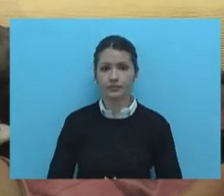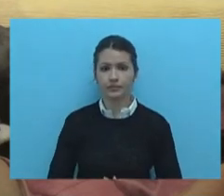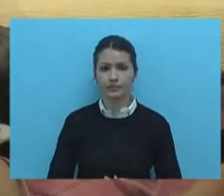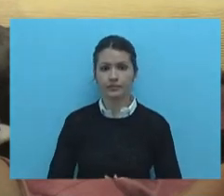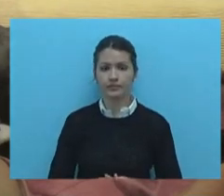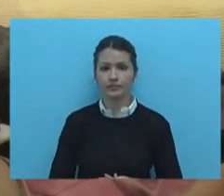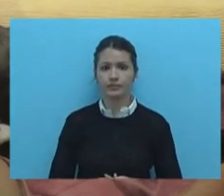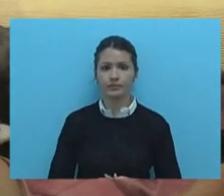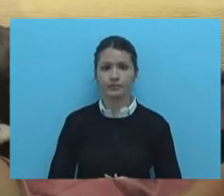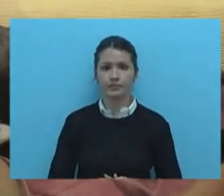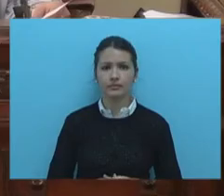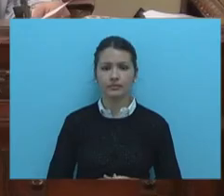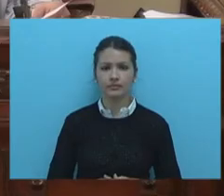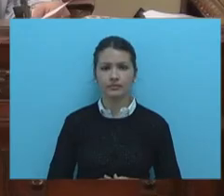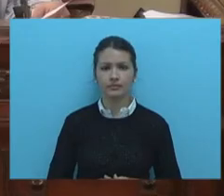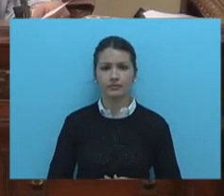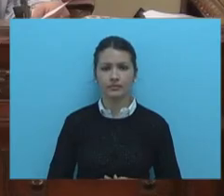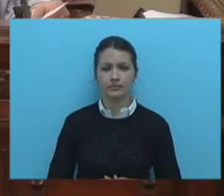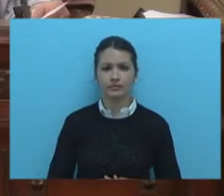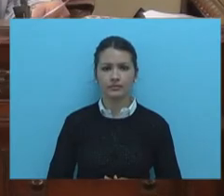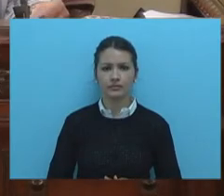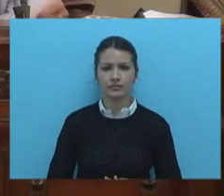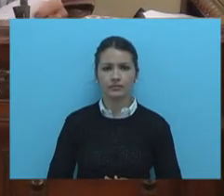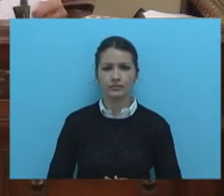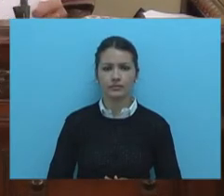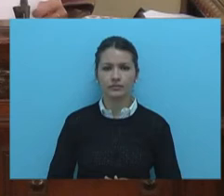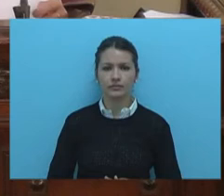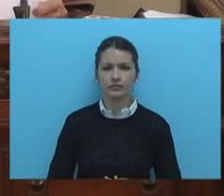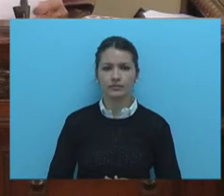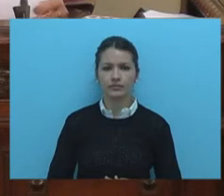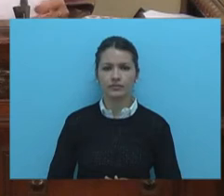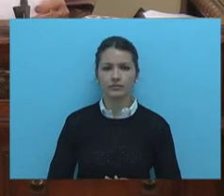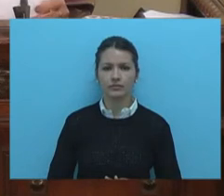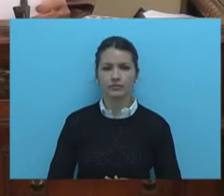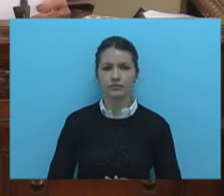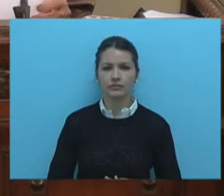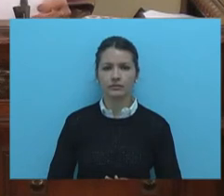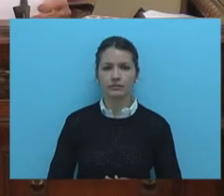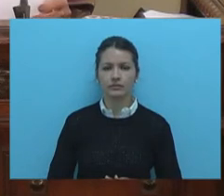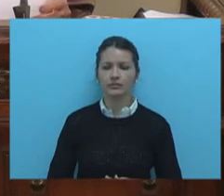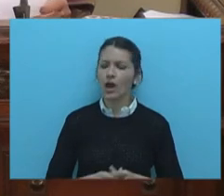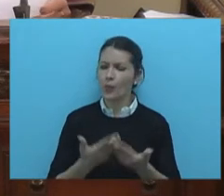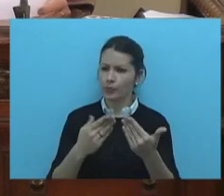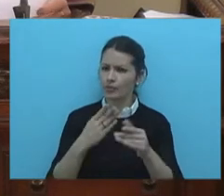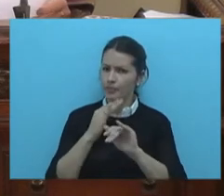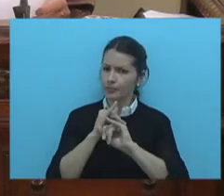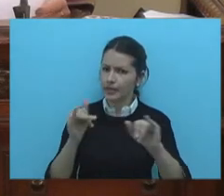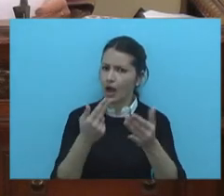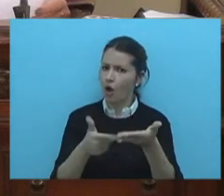Diputada Bianchi quiere expresarse nuevamente a ver si le clarifica al diputado Jiménez el